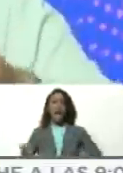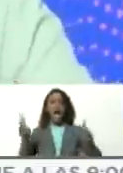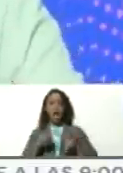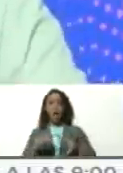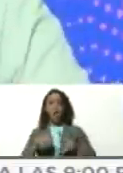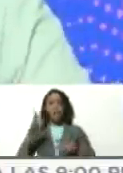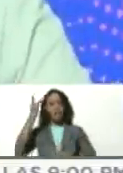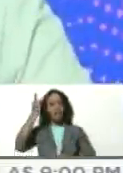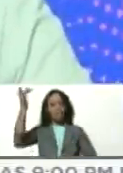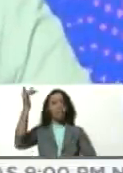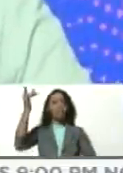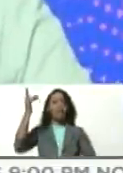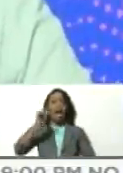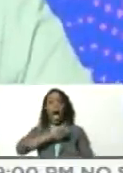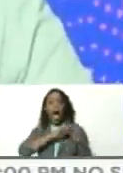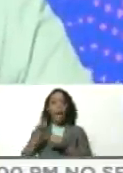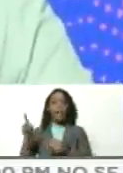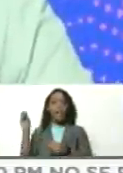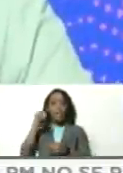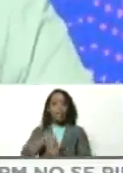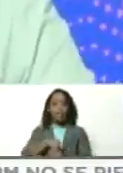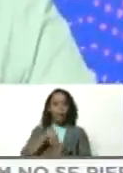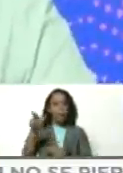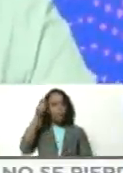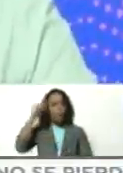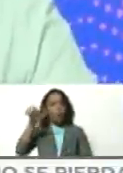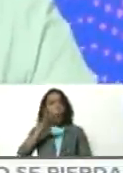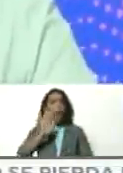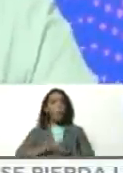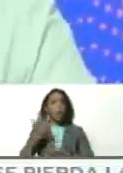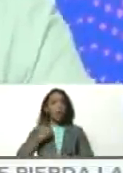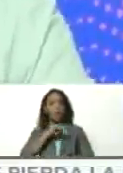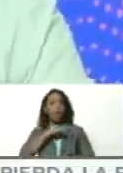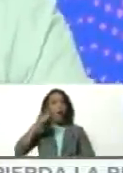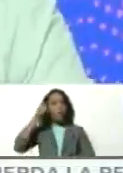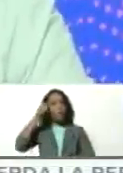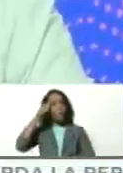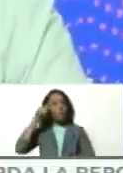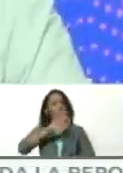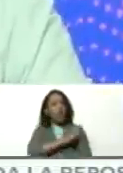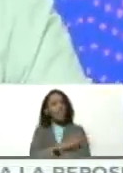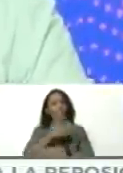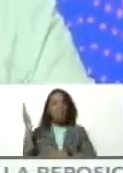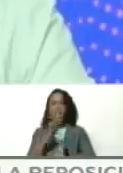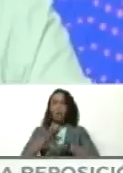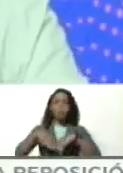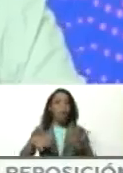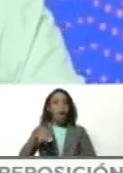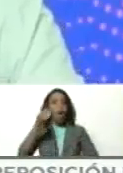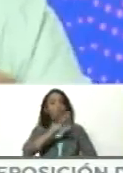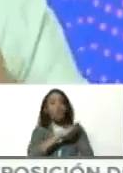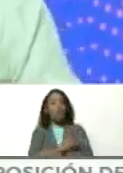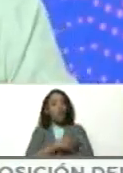su inteligencia, allí entre el pueblo. Porque nuestra fuerza viene de la fuerza del pueblo. Nuestra